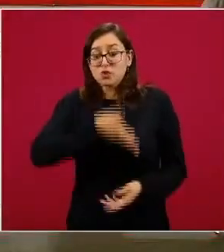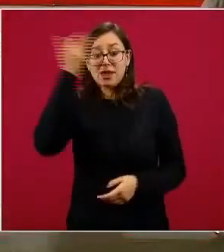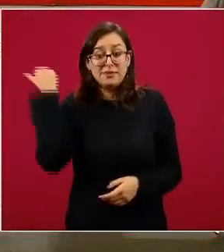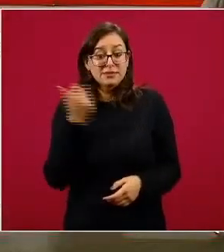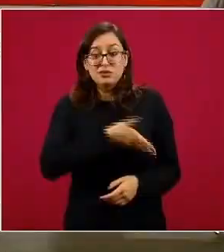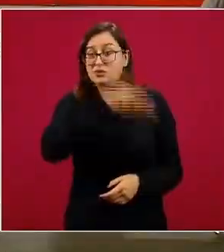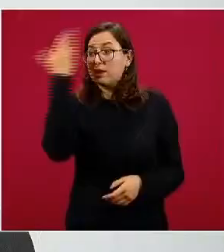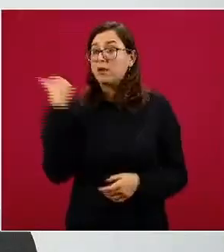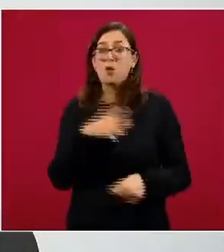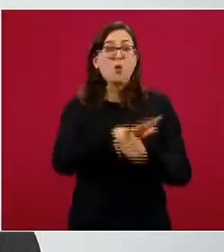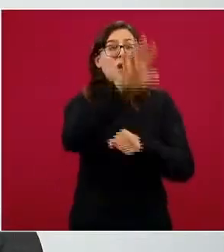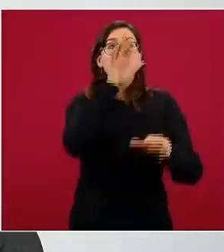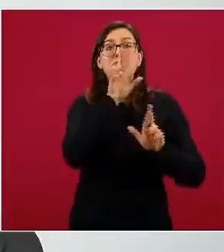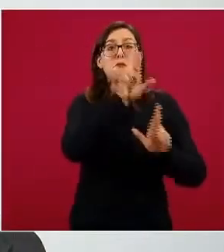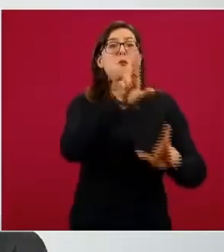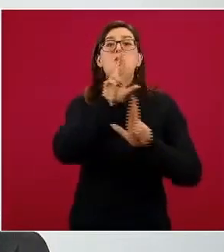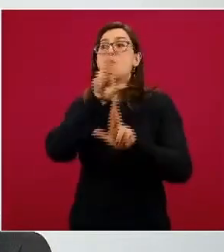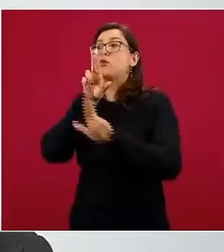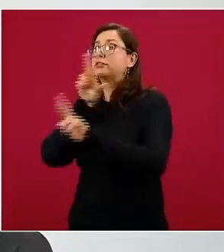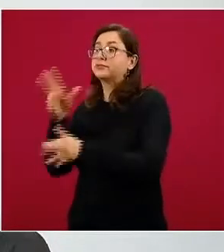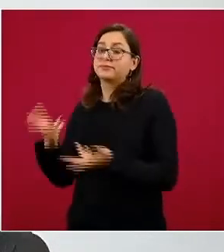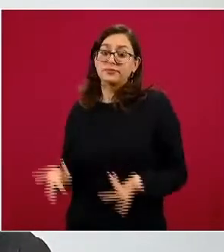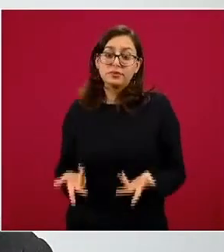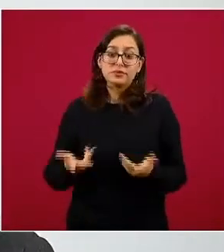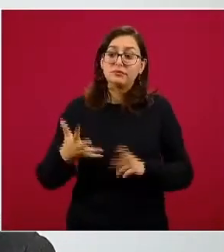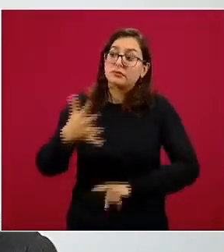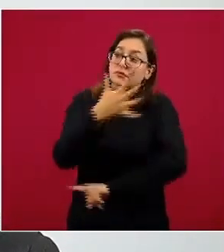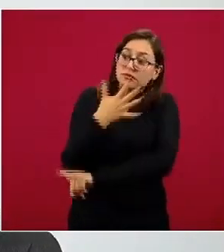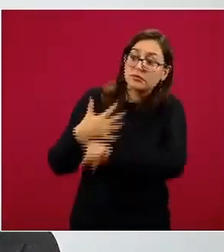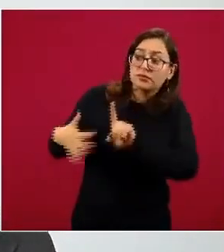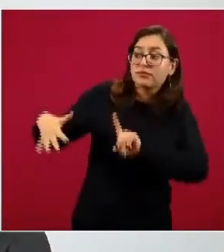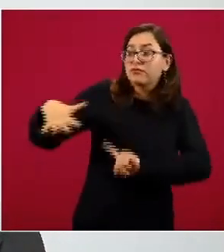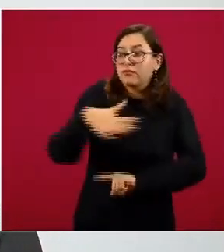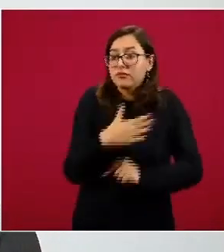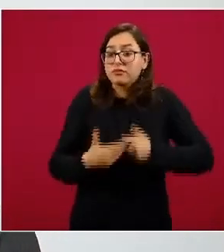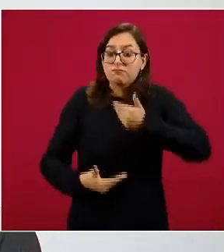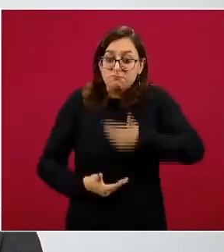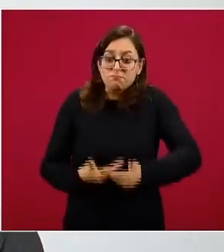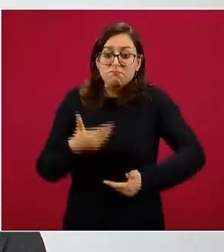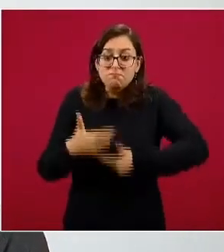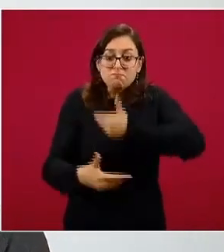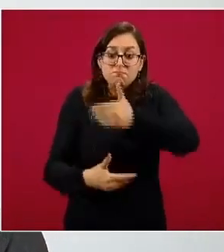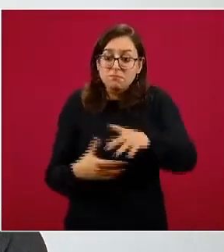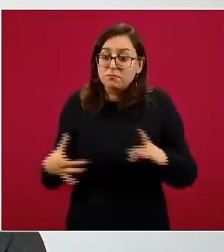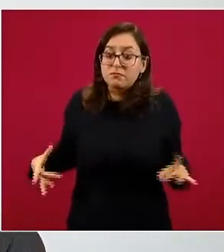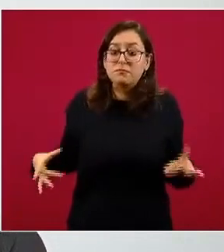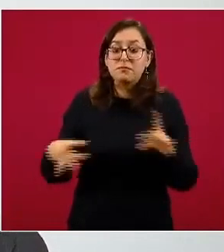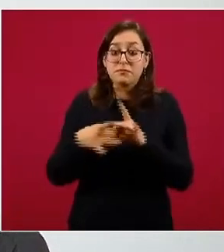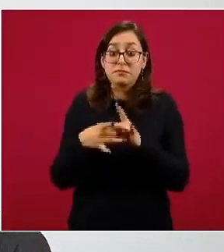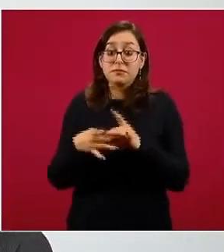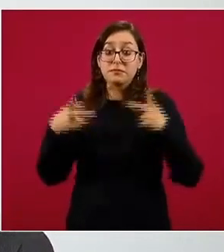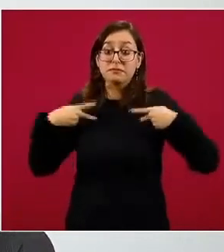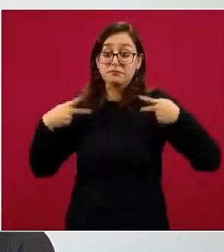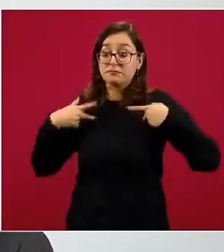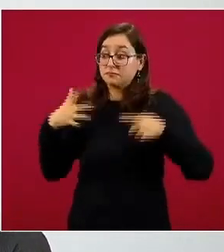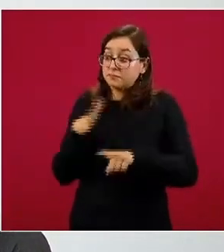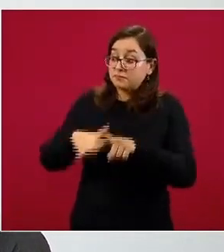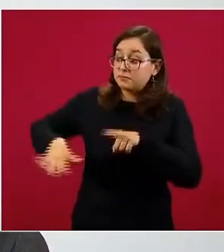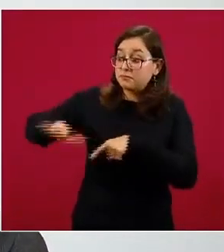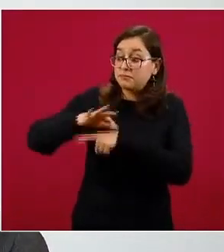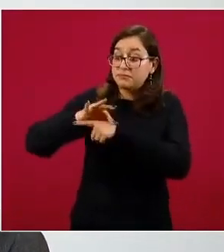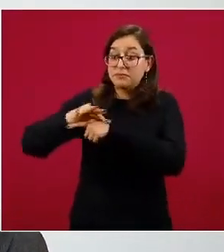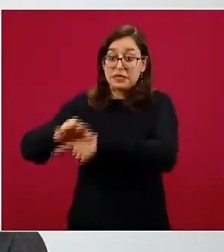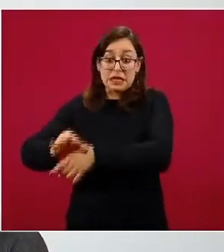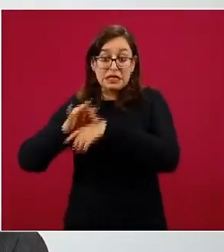tiene la respuesta única. Hay que irlo adaptando a las condiciones sin perder de vista la realidad social de